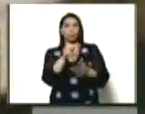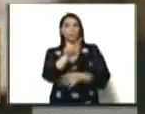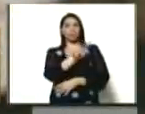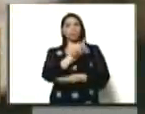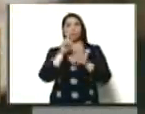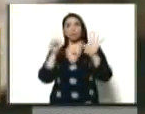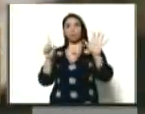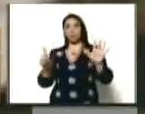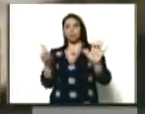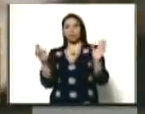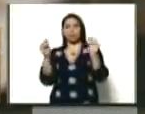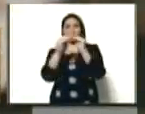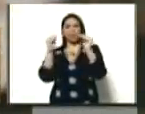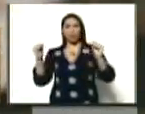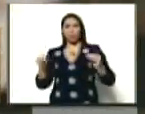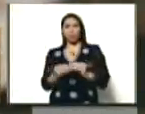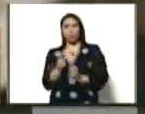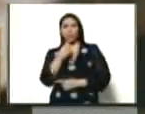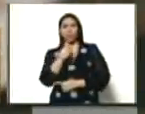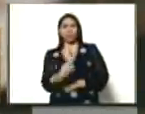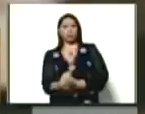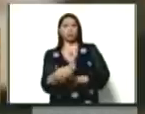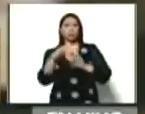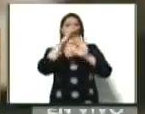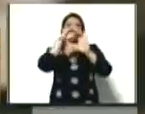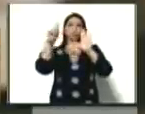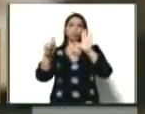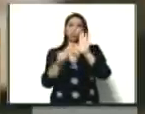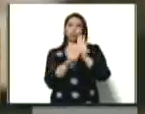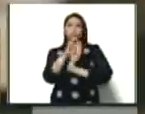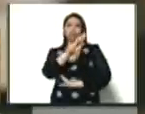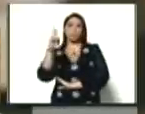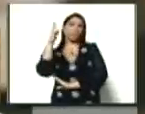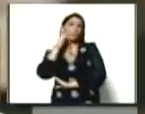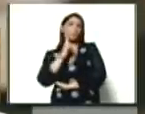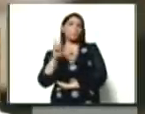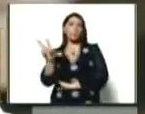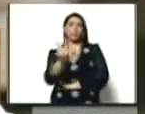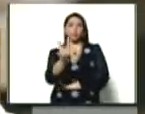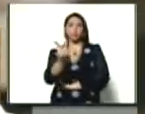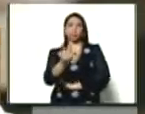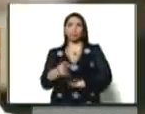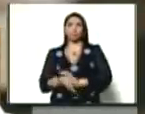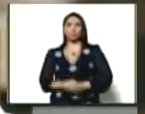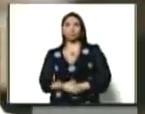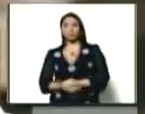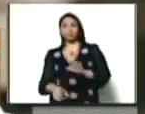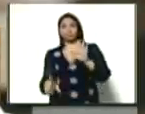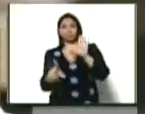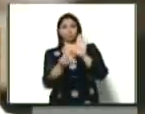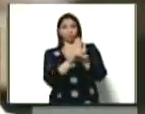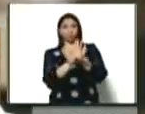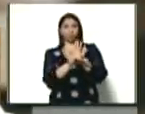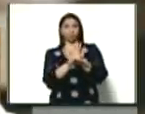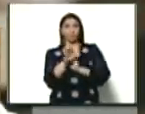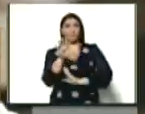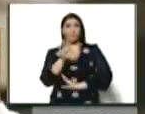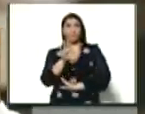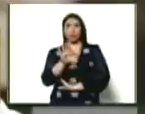2021-2026, de acuerdo con lo establecido en la Constitución de la República Bolivariana de Venezuela y en las leyes de la República.